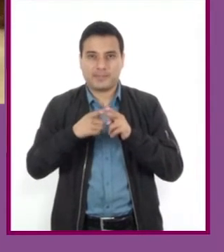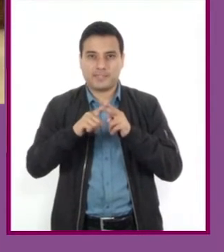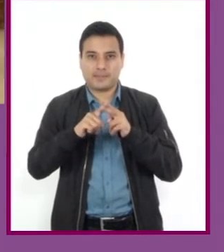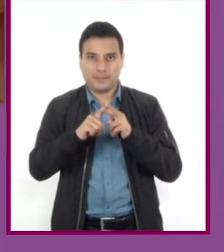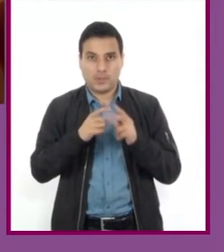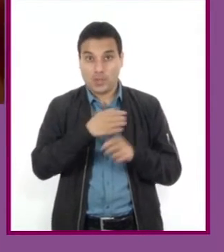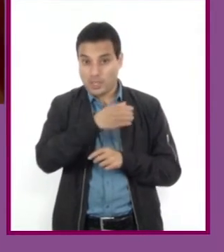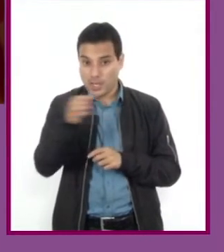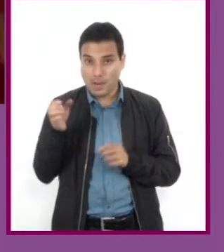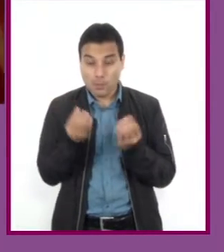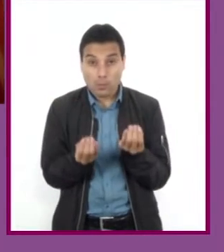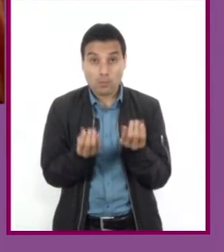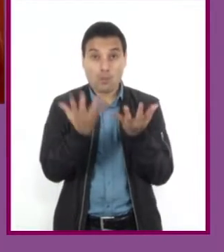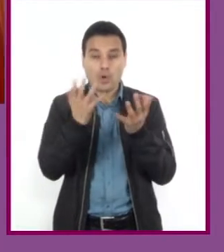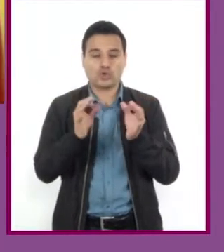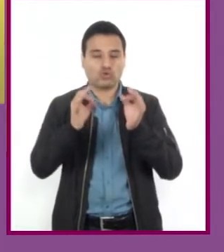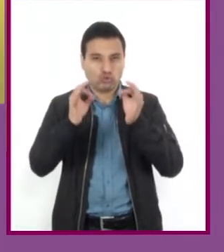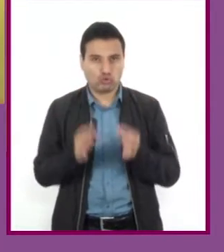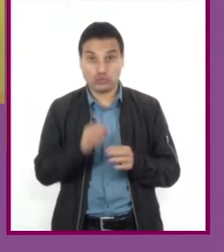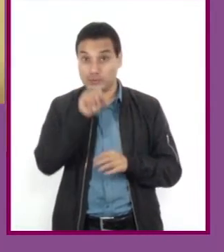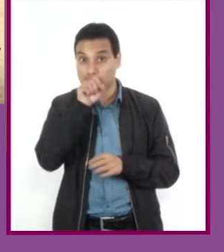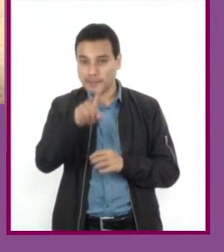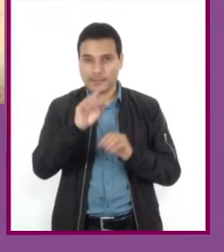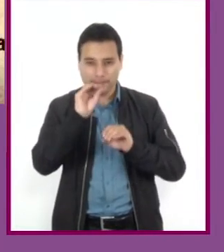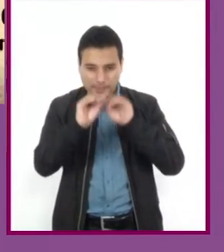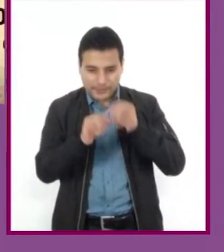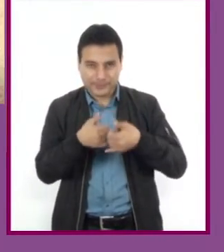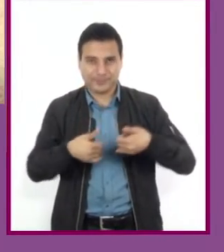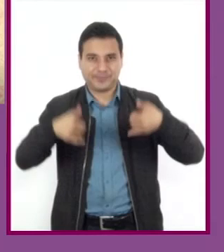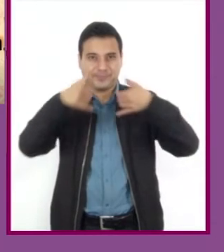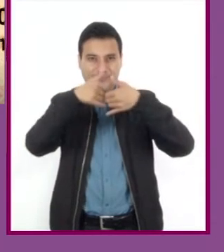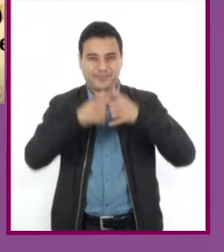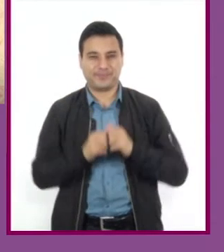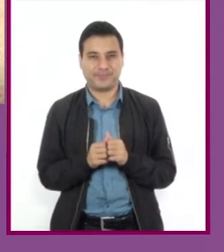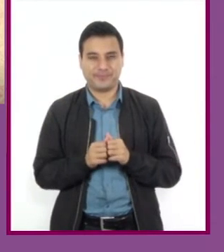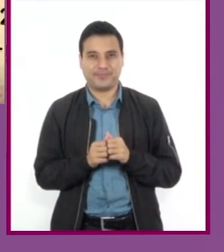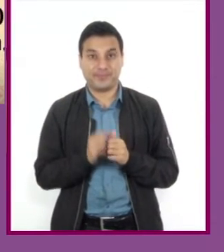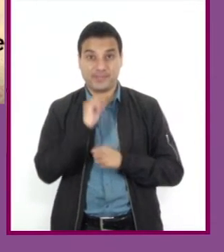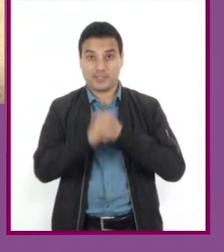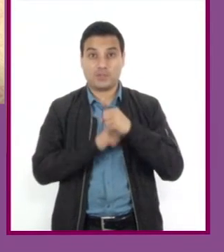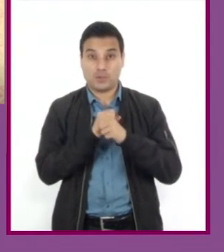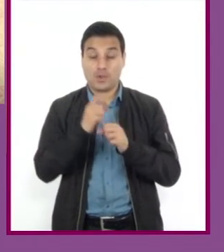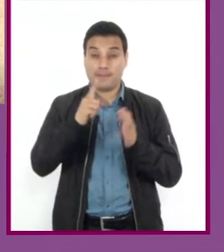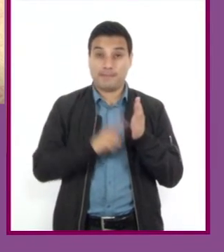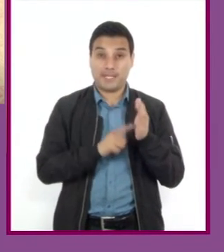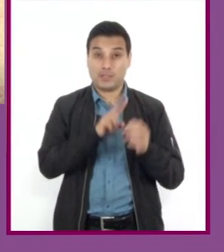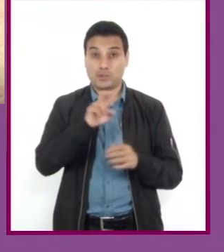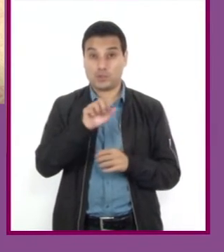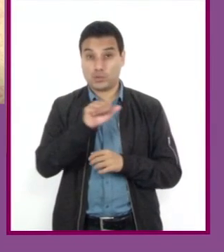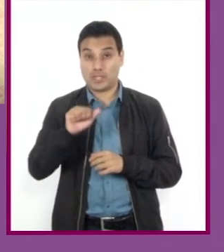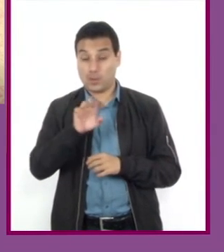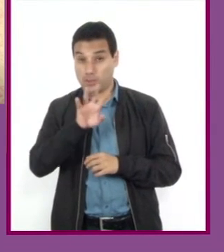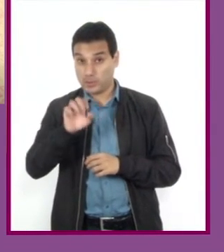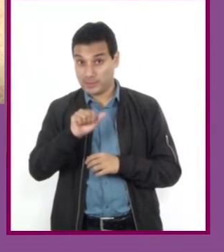agricultura y se desarrolló la cerámica. Entre los años 1200 y el 400